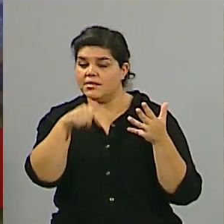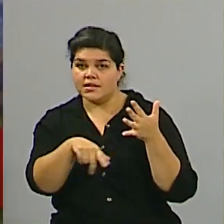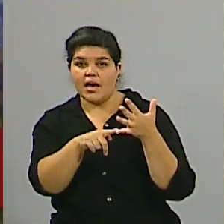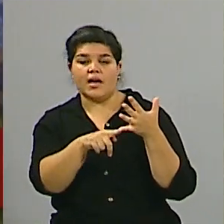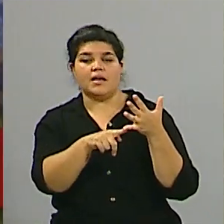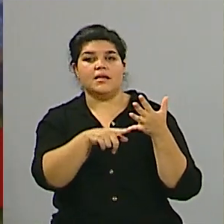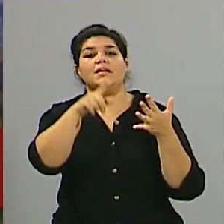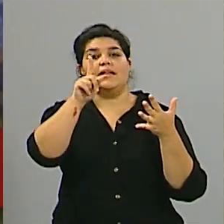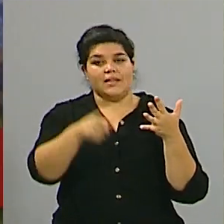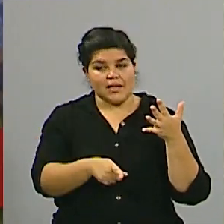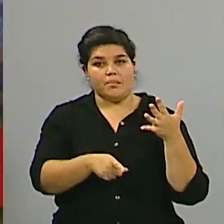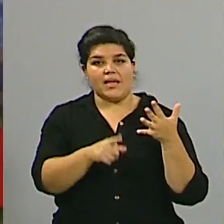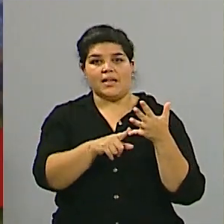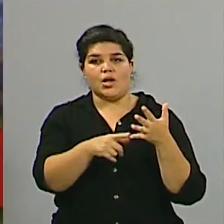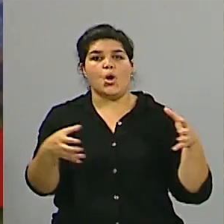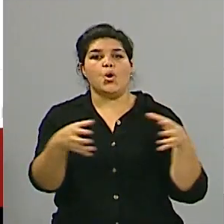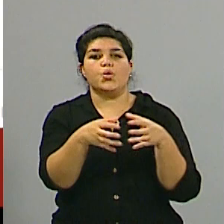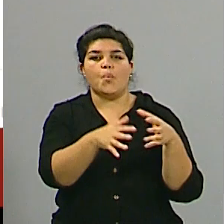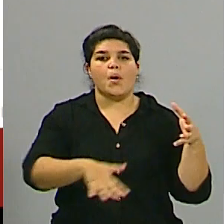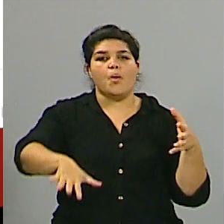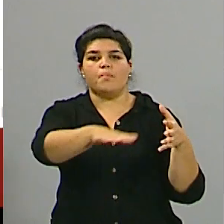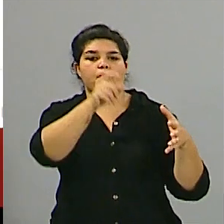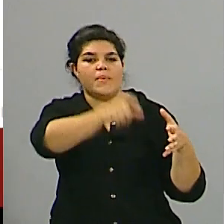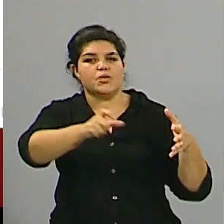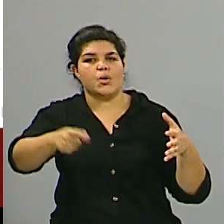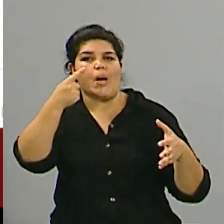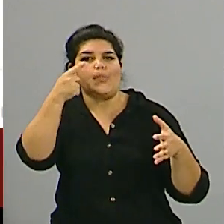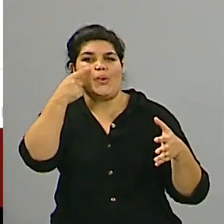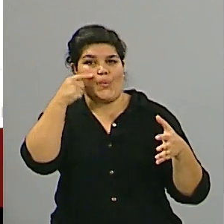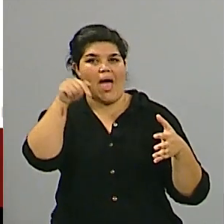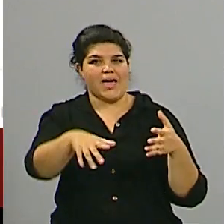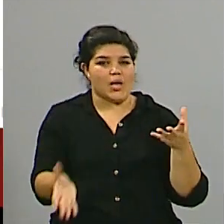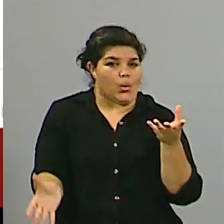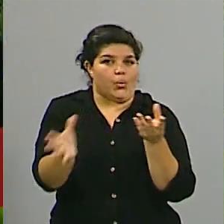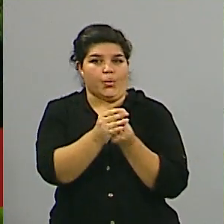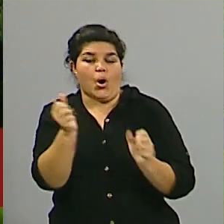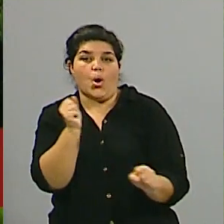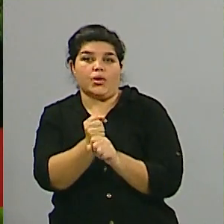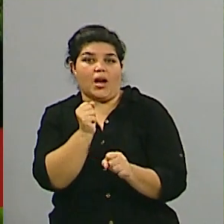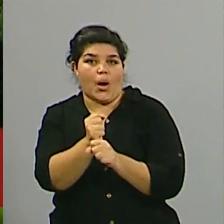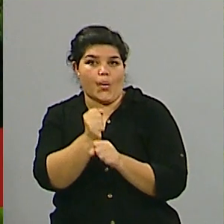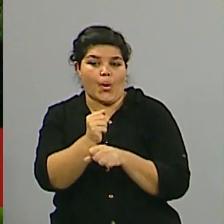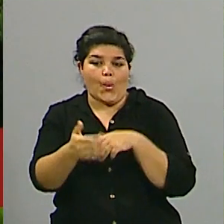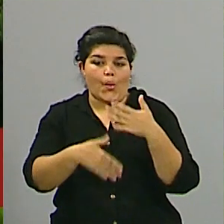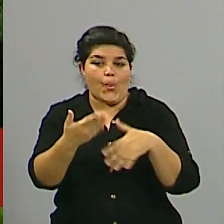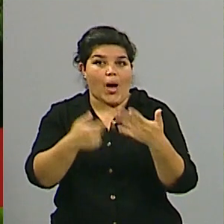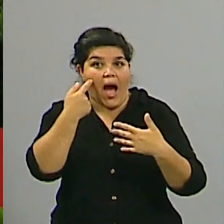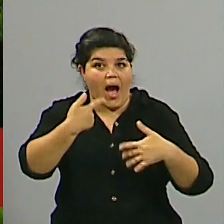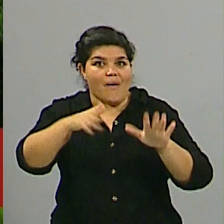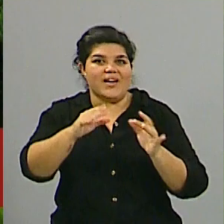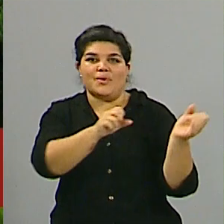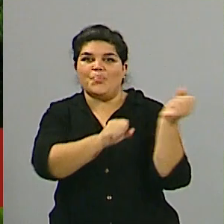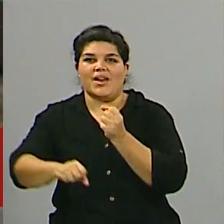y con la propia comunidad de Uspallata. Hay mucha expectativa y es interesante todo lo que genera un